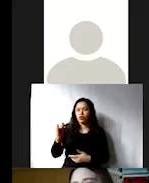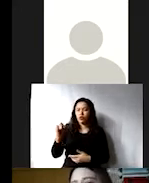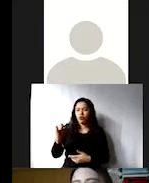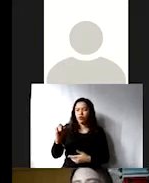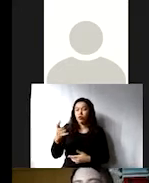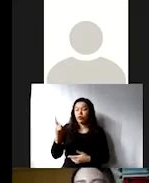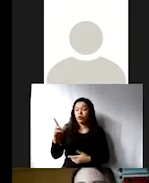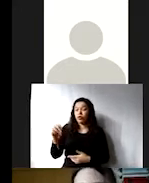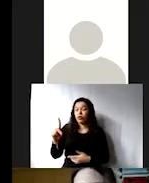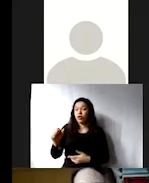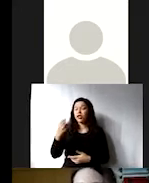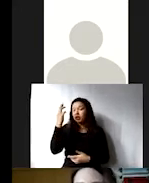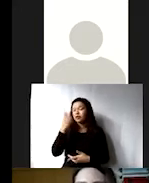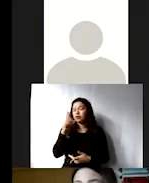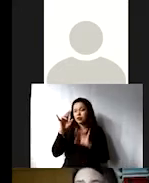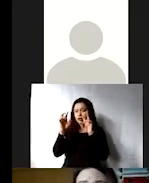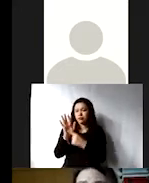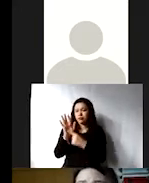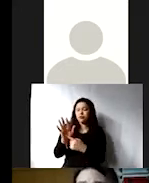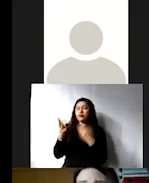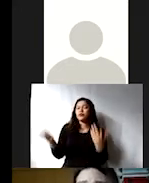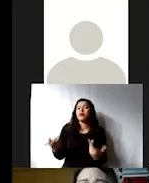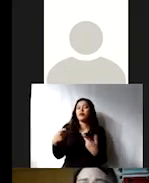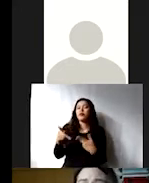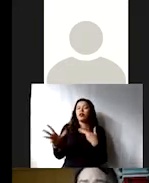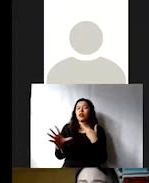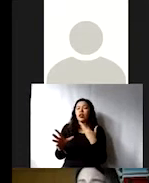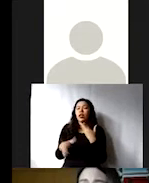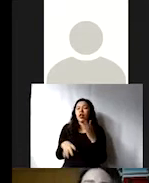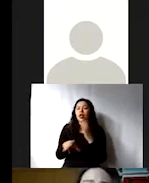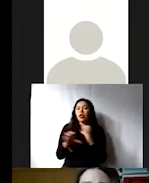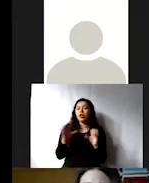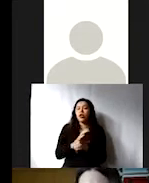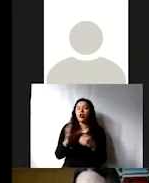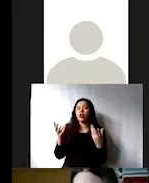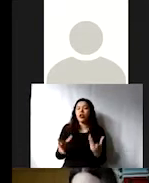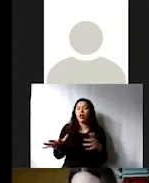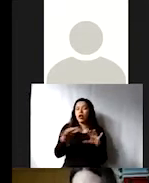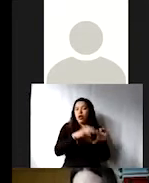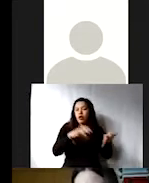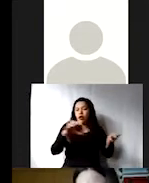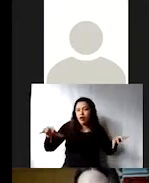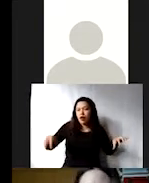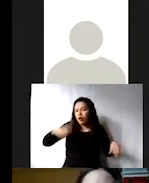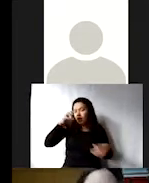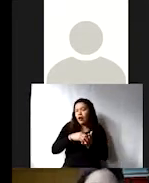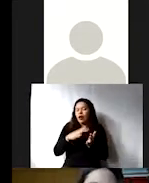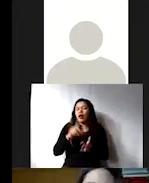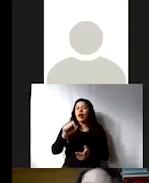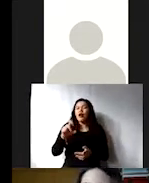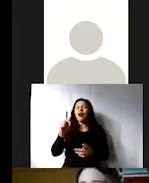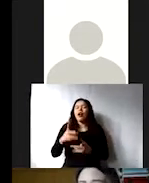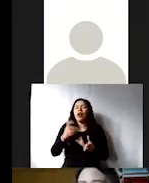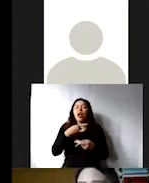pues la realidad es que no se toman en cuenta muchas de las aportaciones que hacen distintos sectores a la Agenda 2030. Entonces,